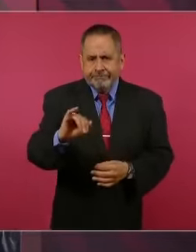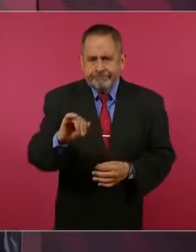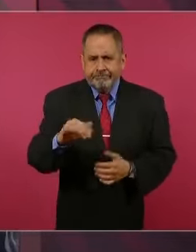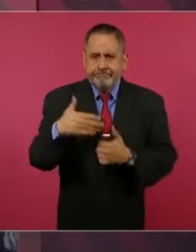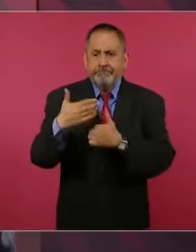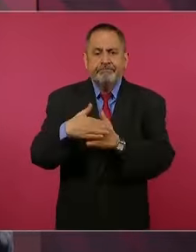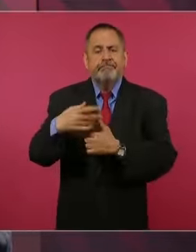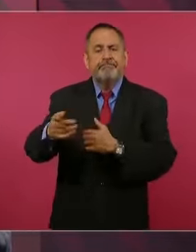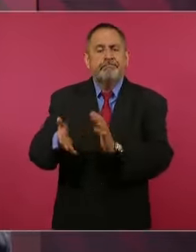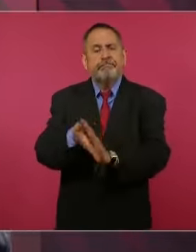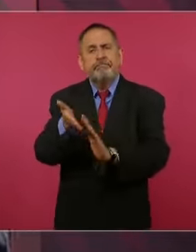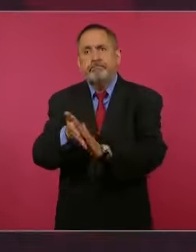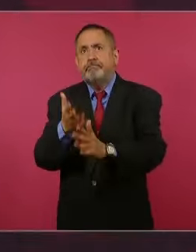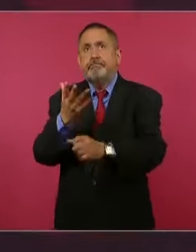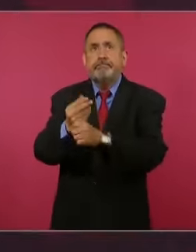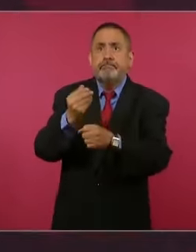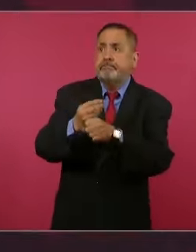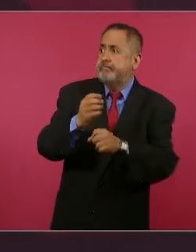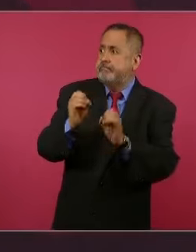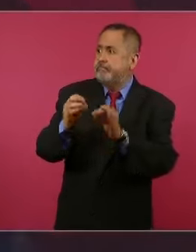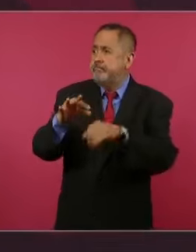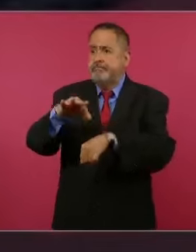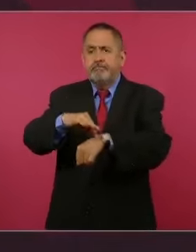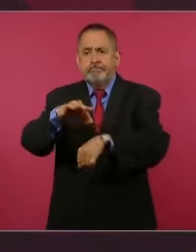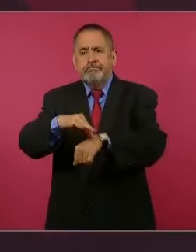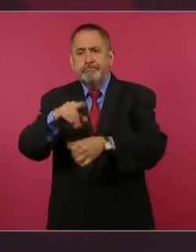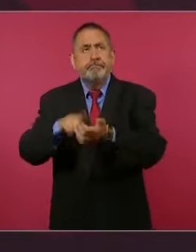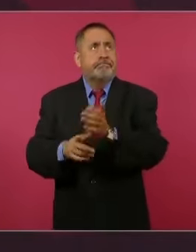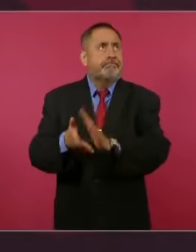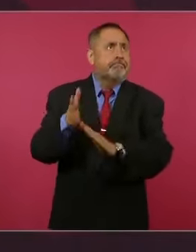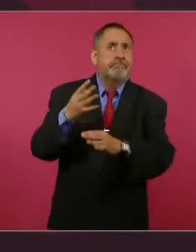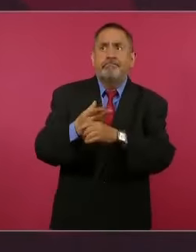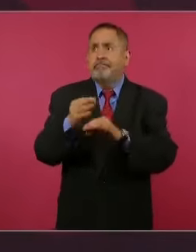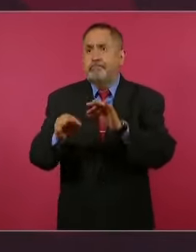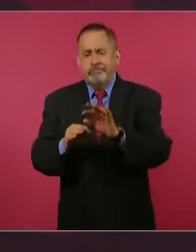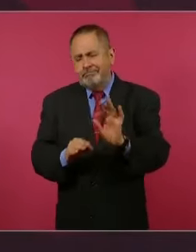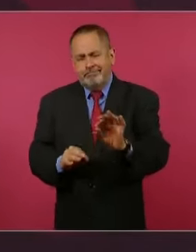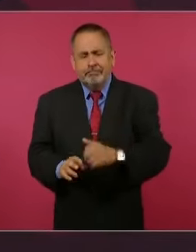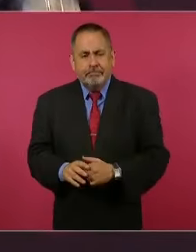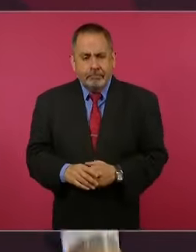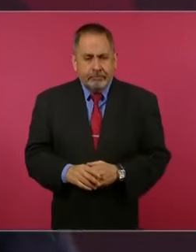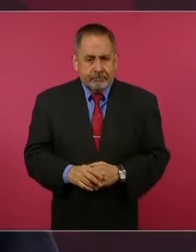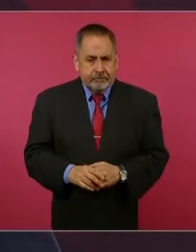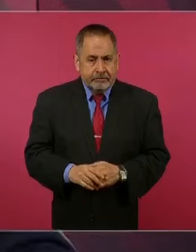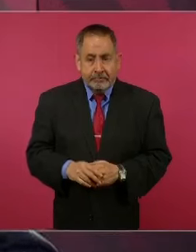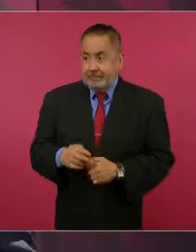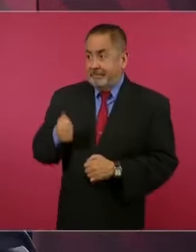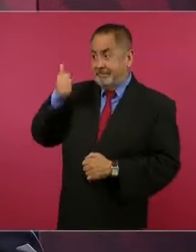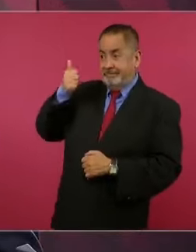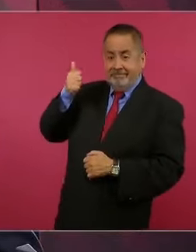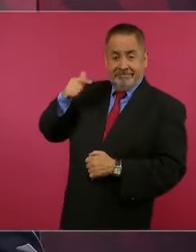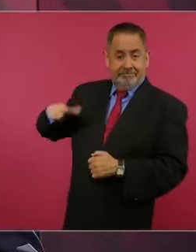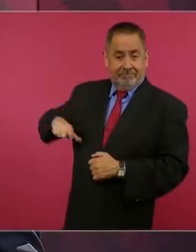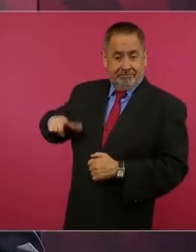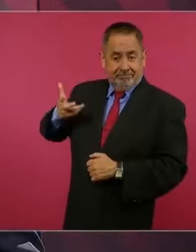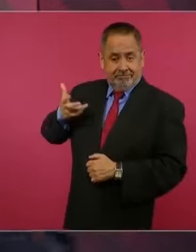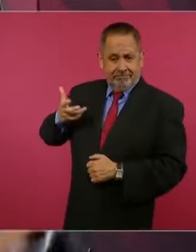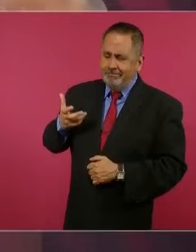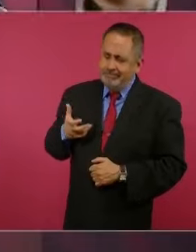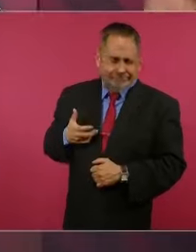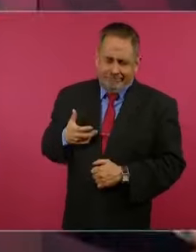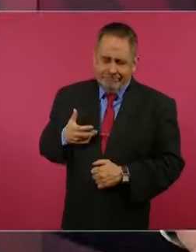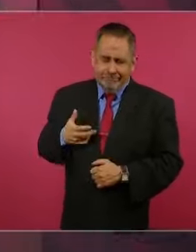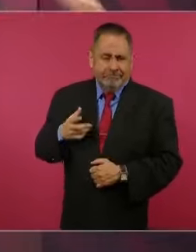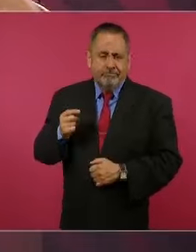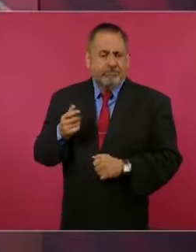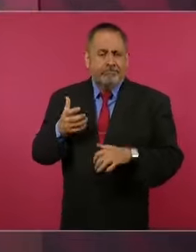arreglar el centro de salud porque si lo hacemos de arriba para abajo ni